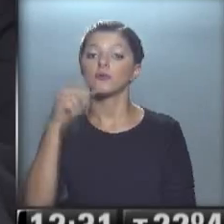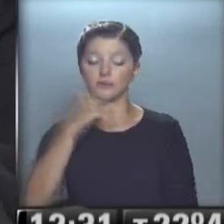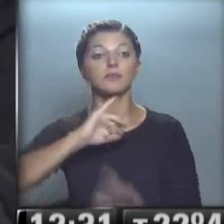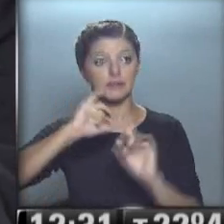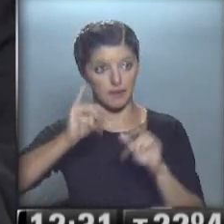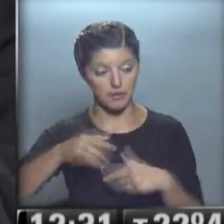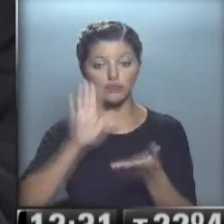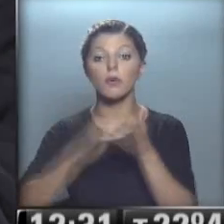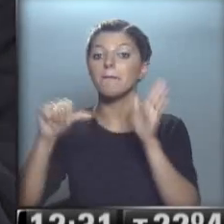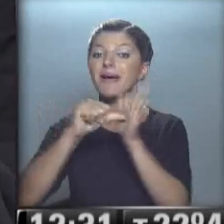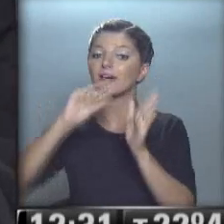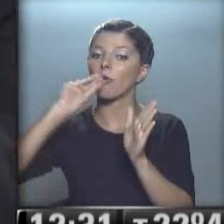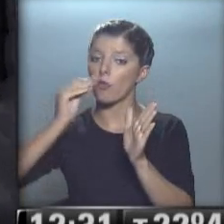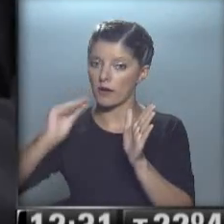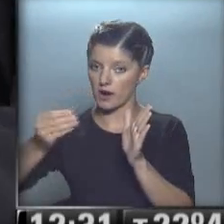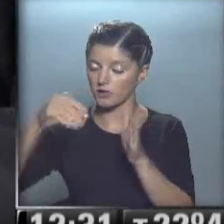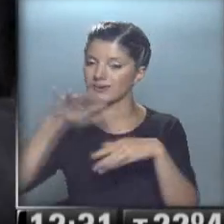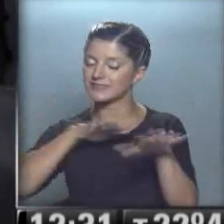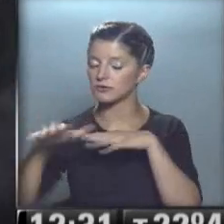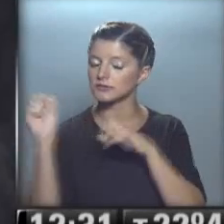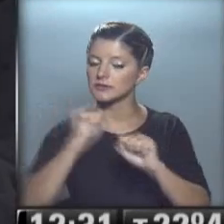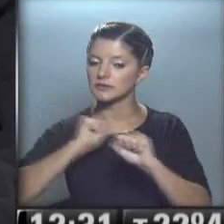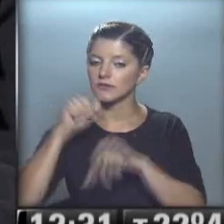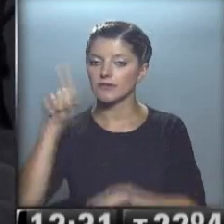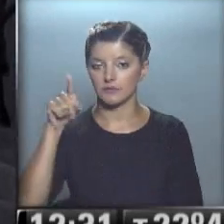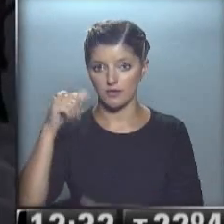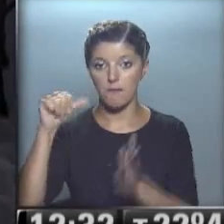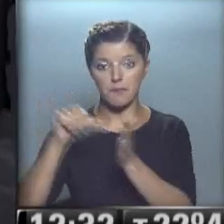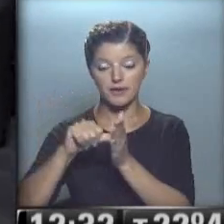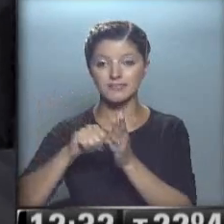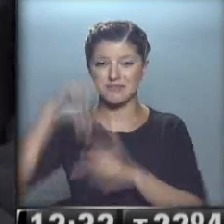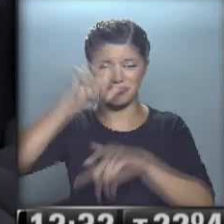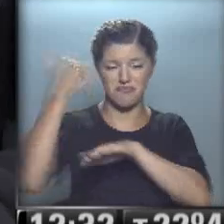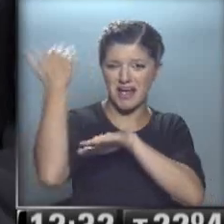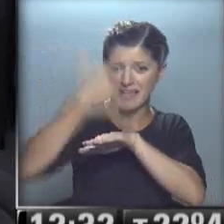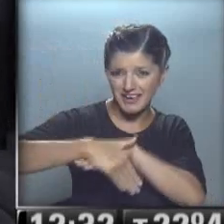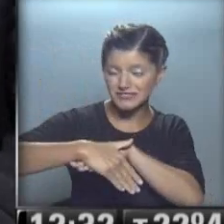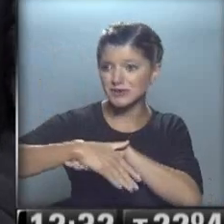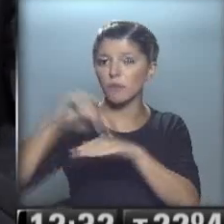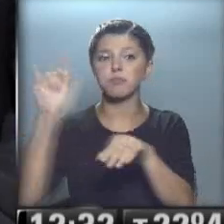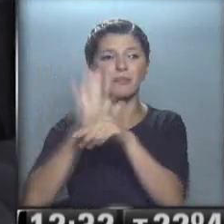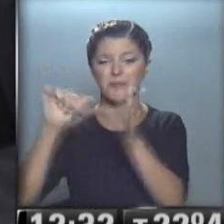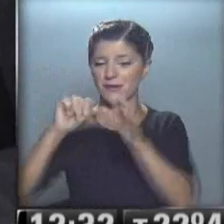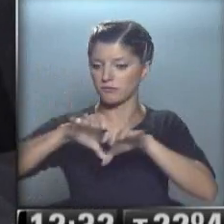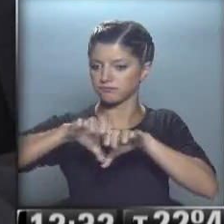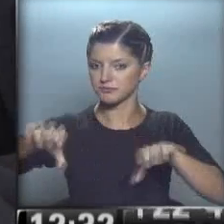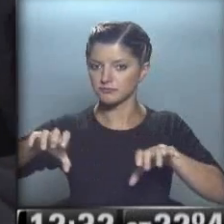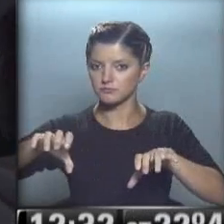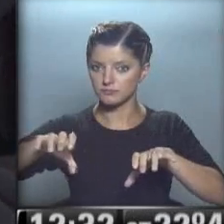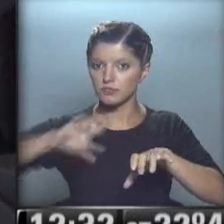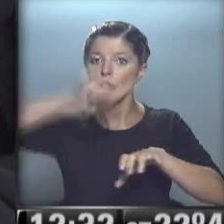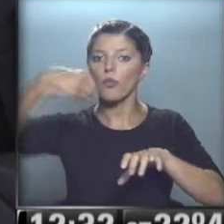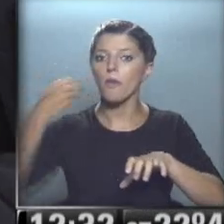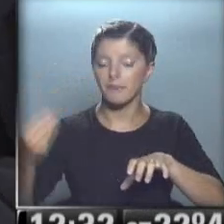de Ucrania una situación muy explosiva la que está viviendo Ucrania con mucha gente en la calle un país prácticamente dividido a raíz de la